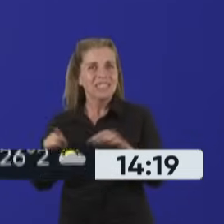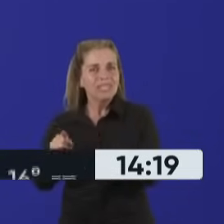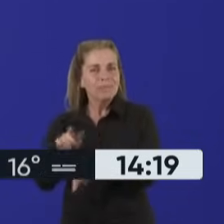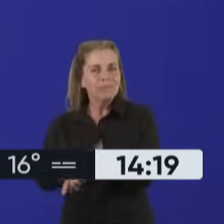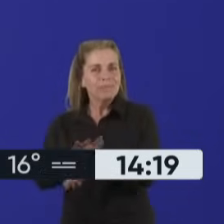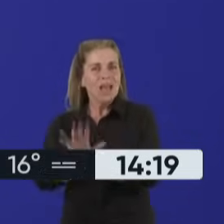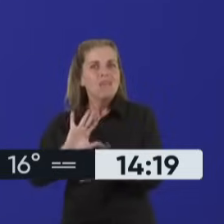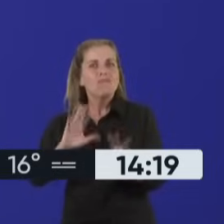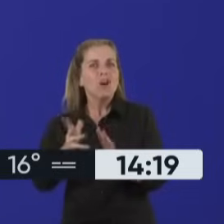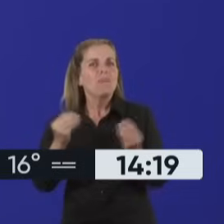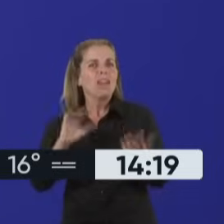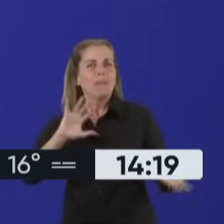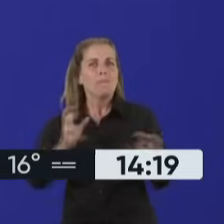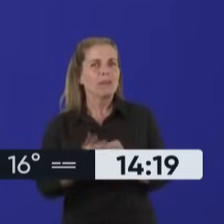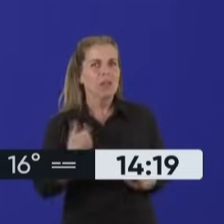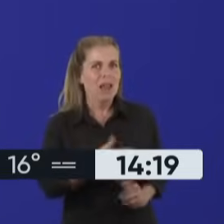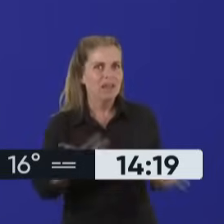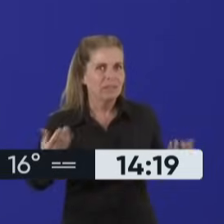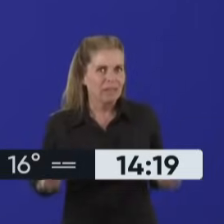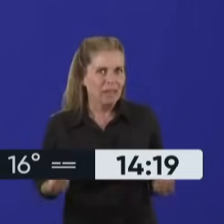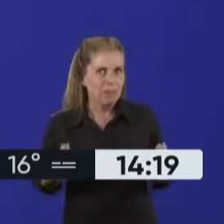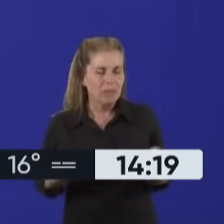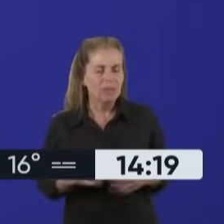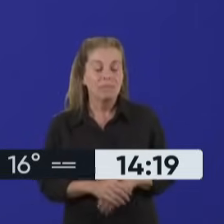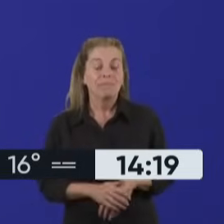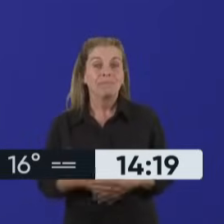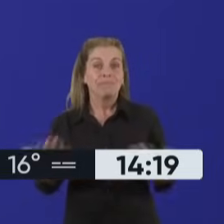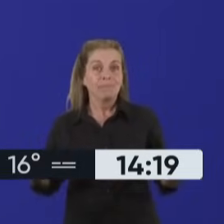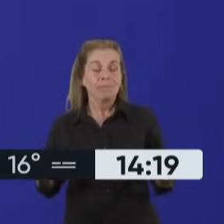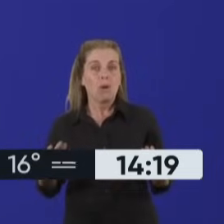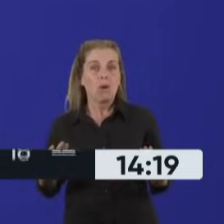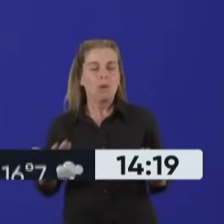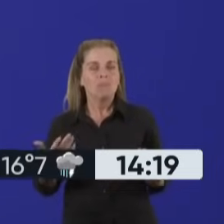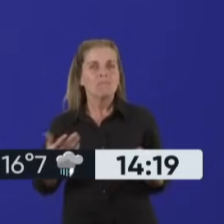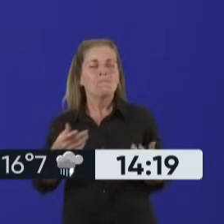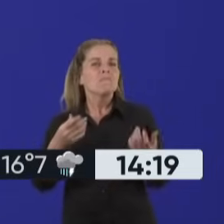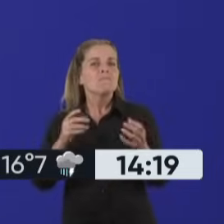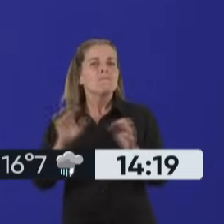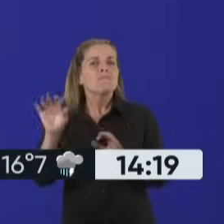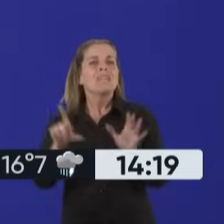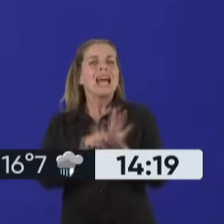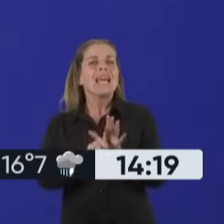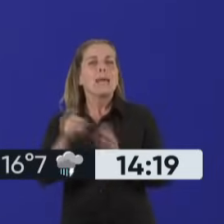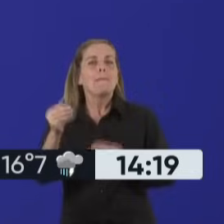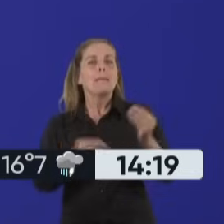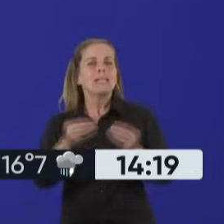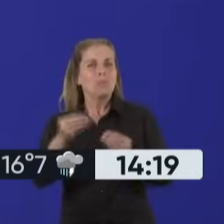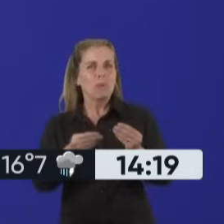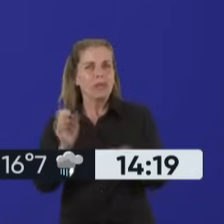Violar la restricción de presupuesto no es gratis. Por eso fue tan